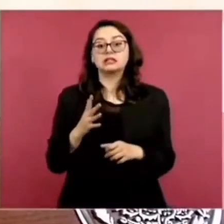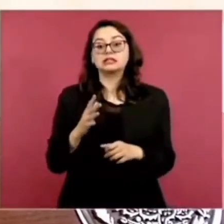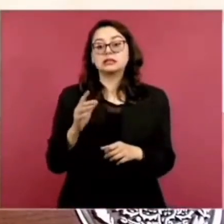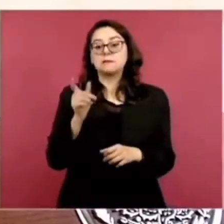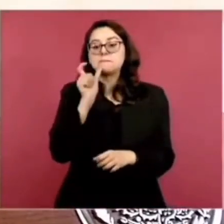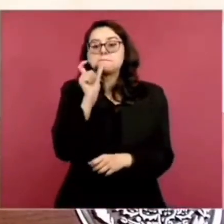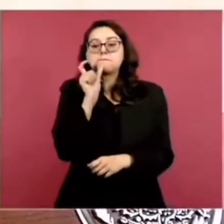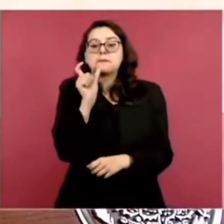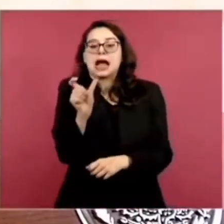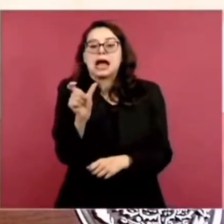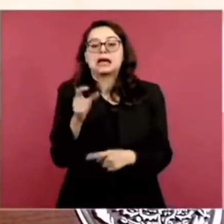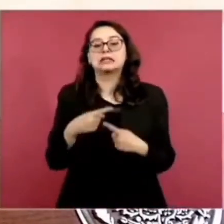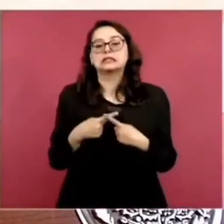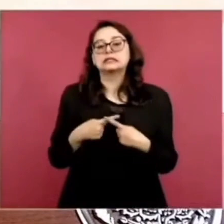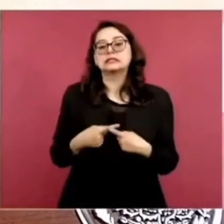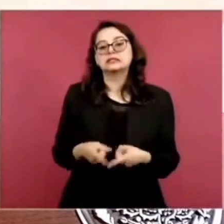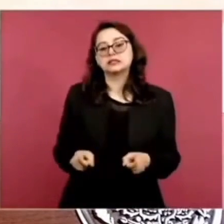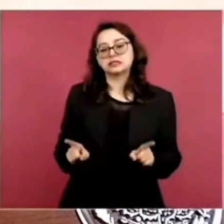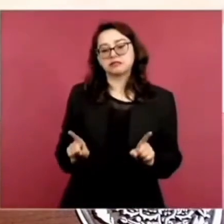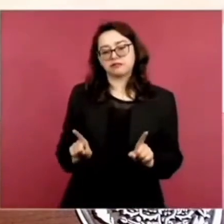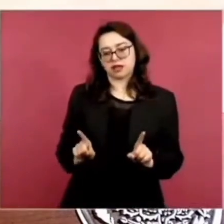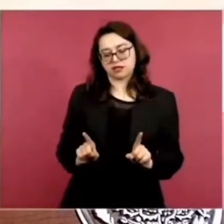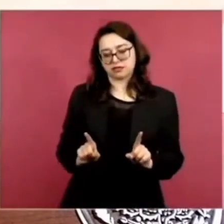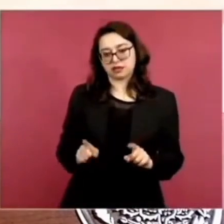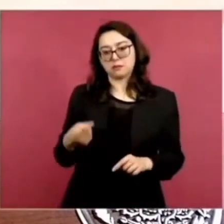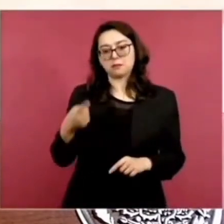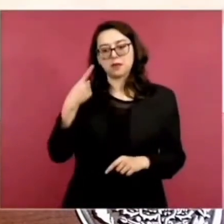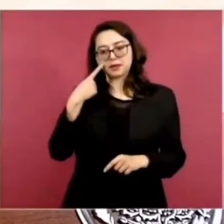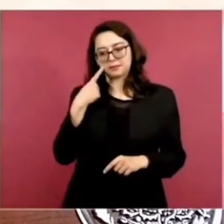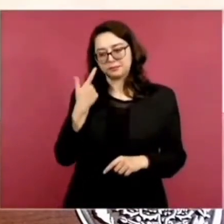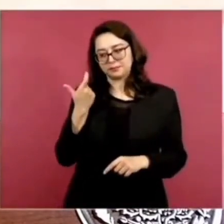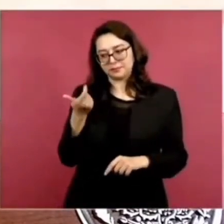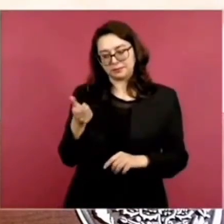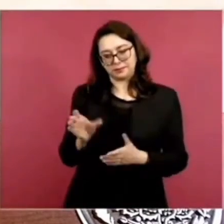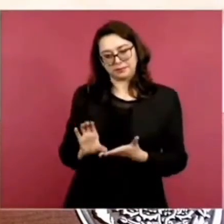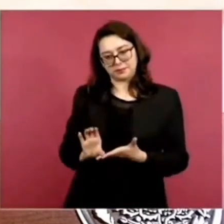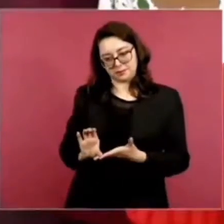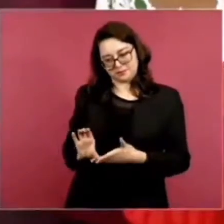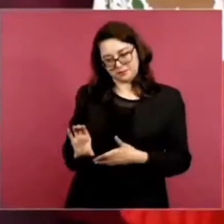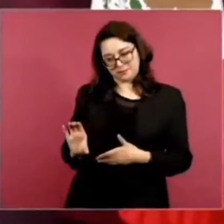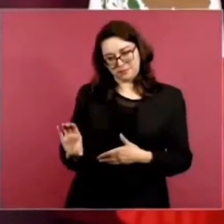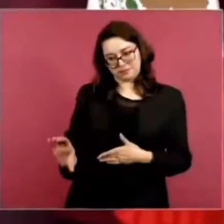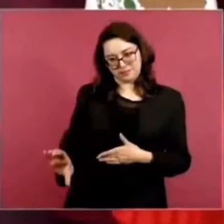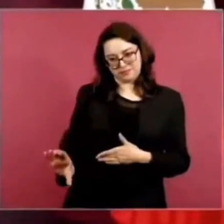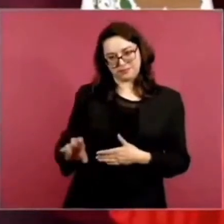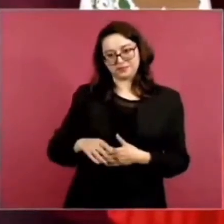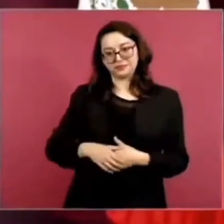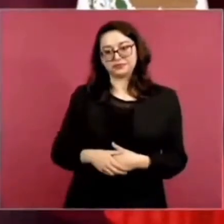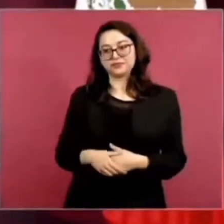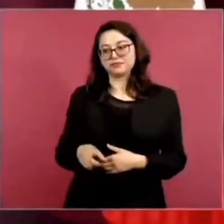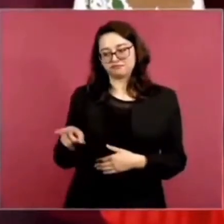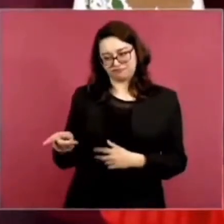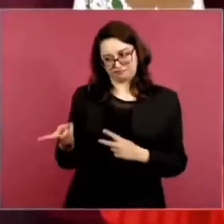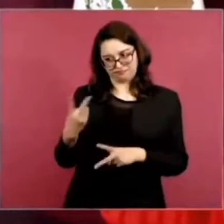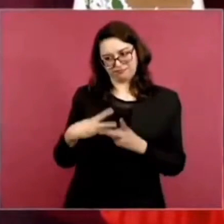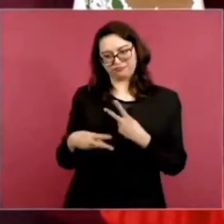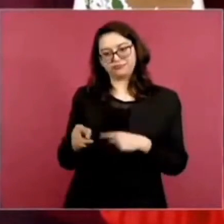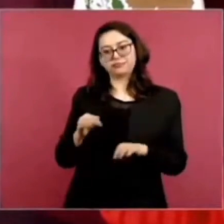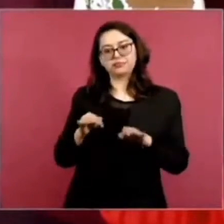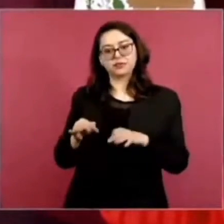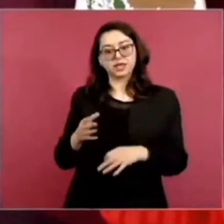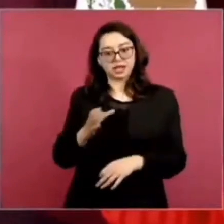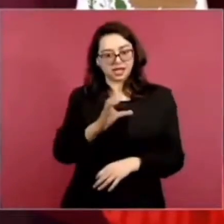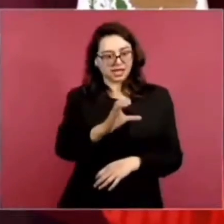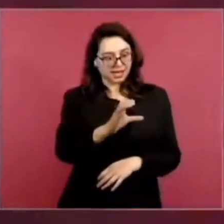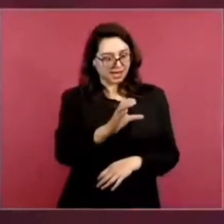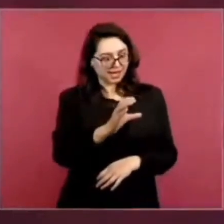en donde se daba un adelanto y ya no podían pagar la deuda, se hacía